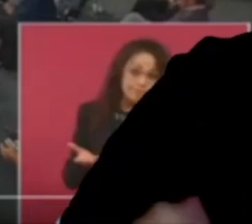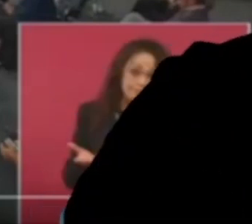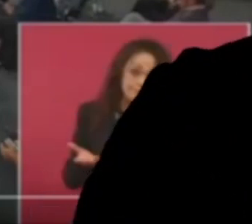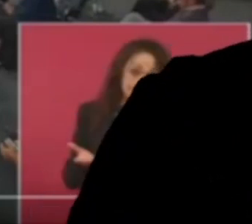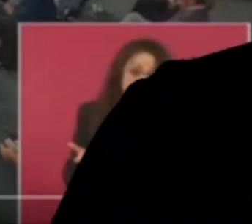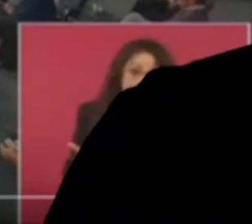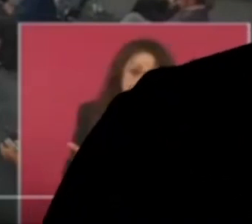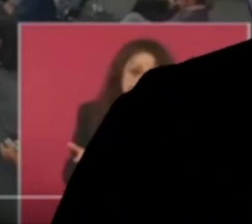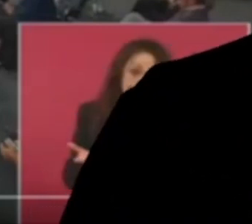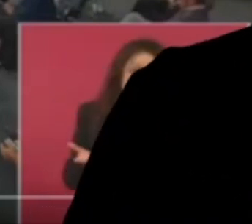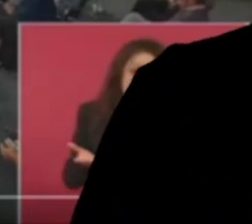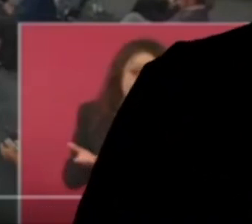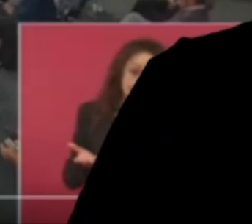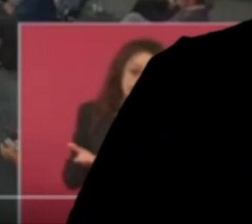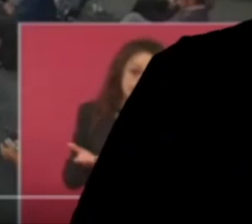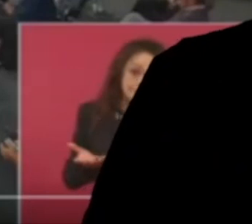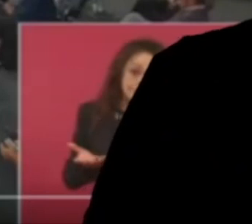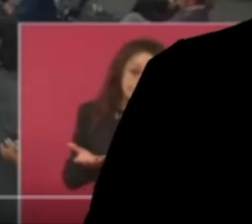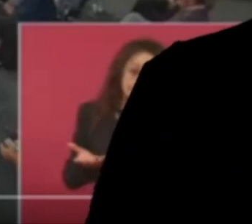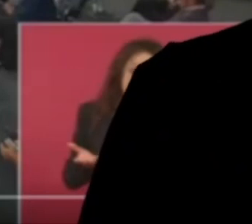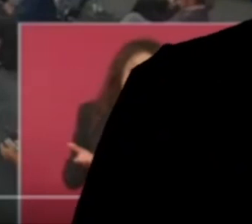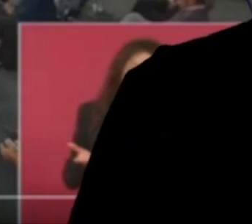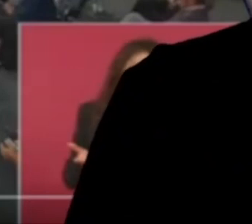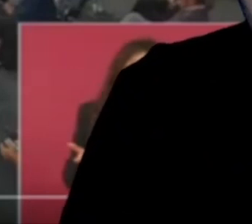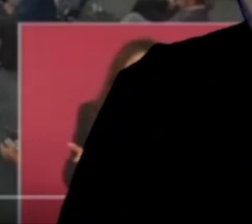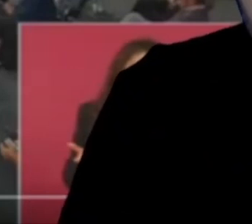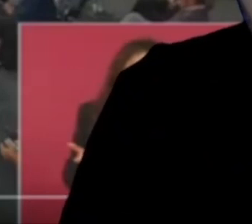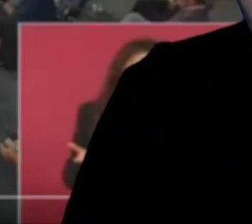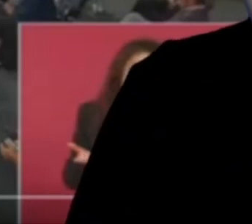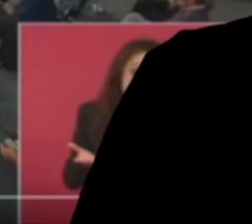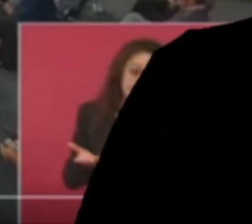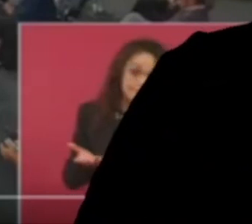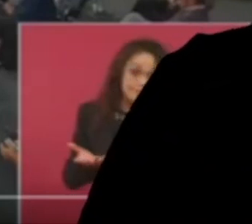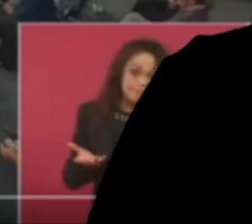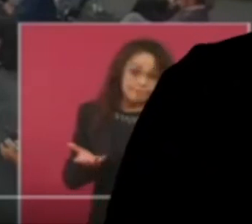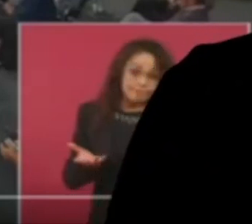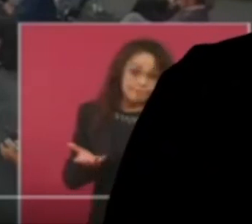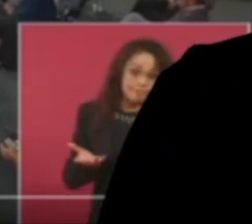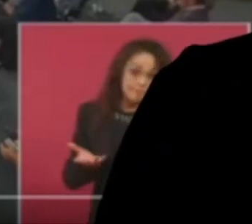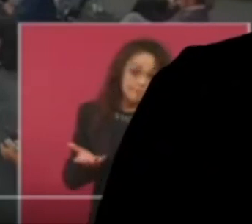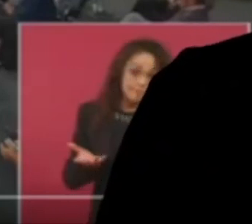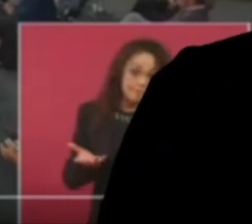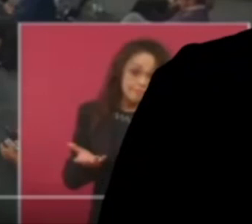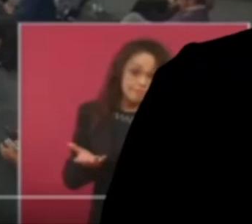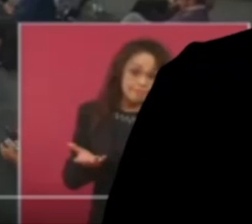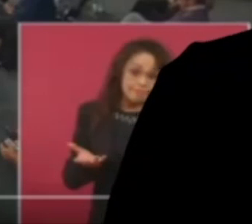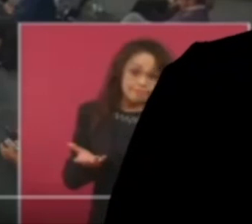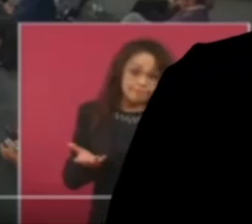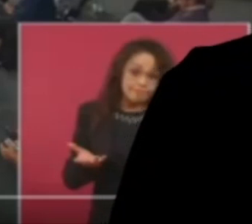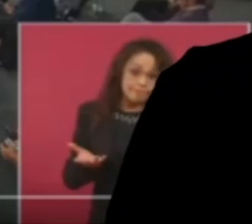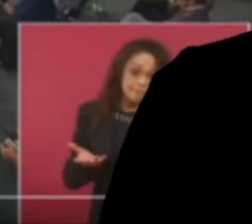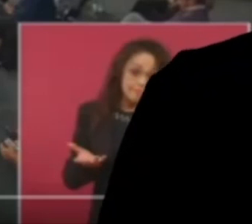afienciadas con varios machuchones Ah no eso no tiene nada de peligroso aquí el que tiene la culpa es el